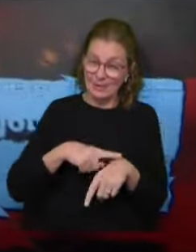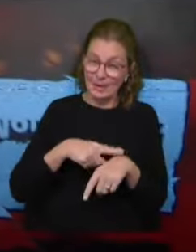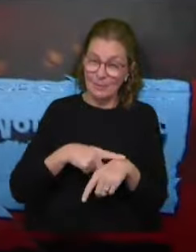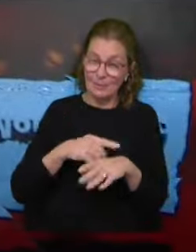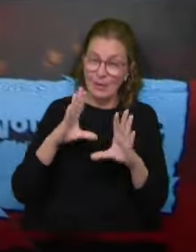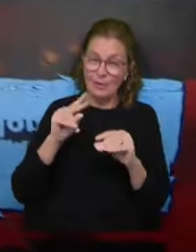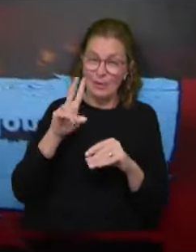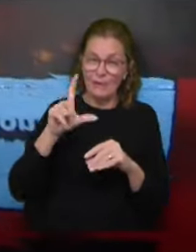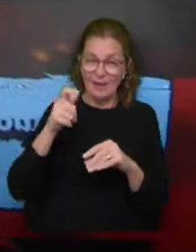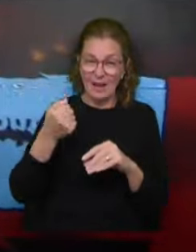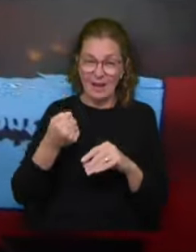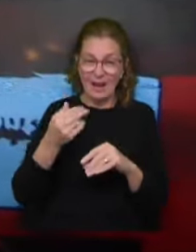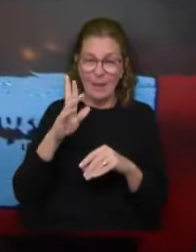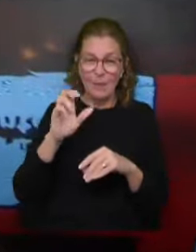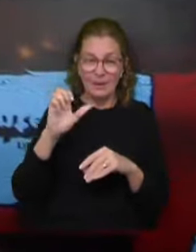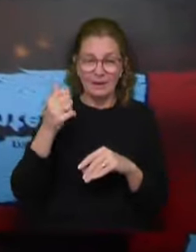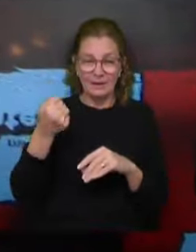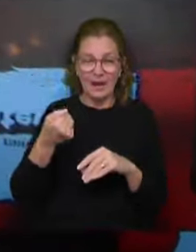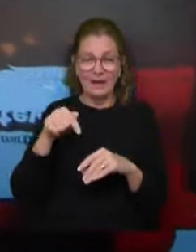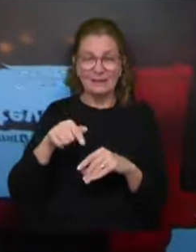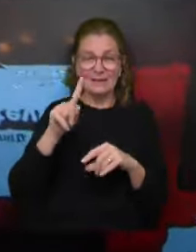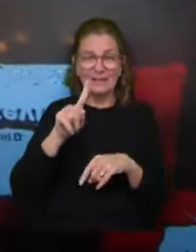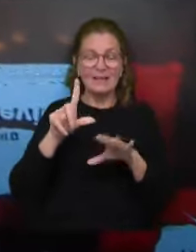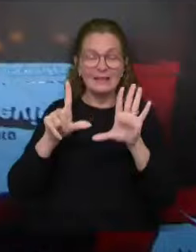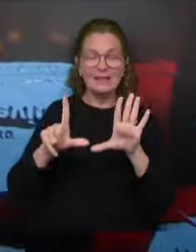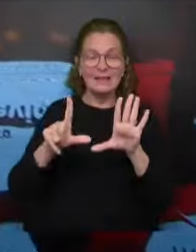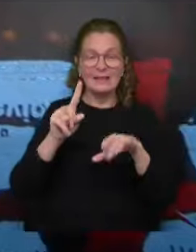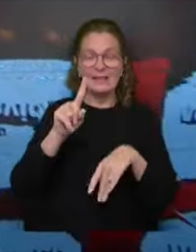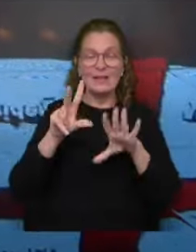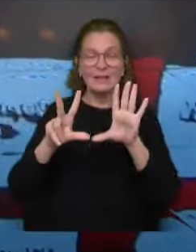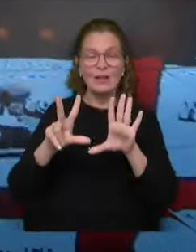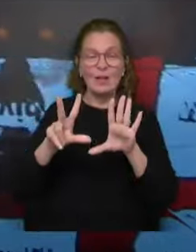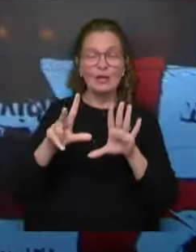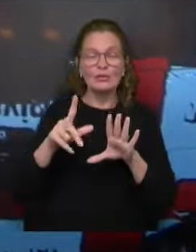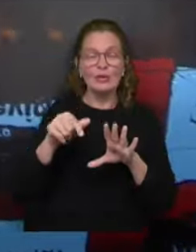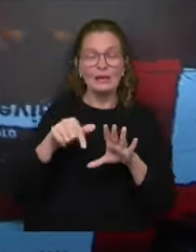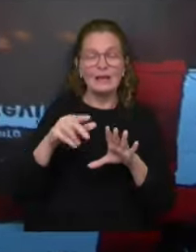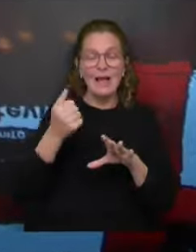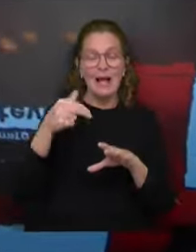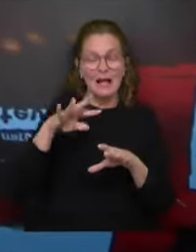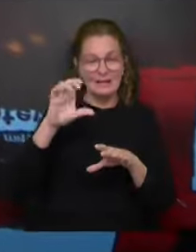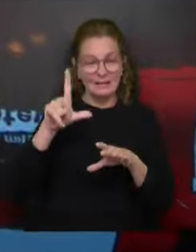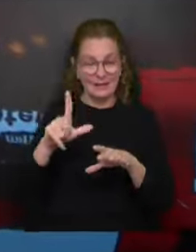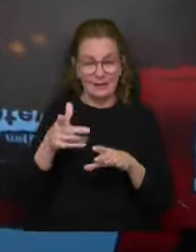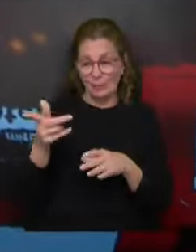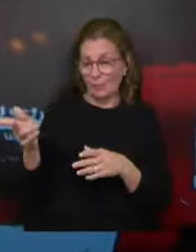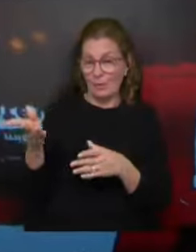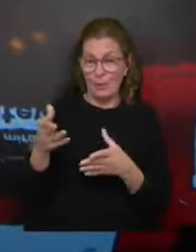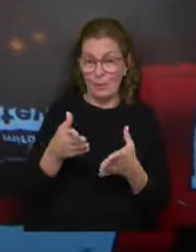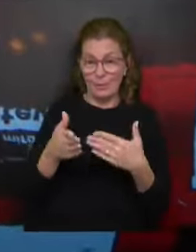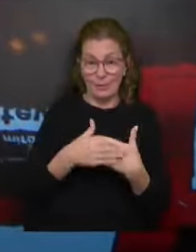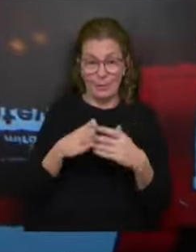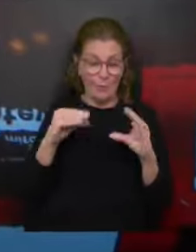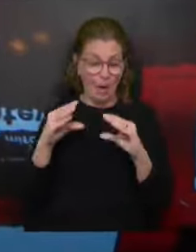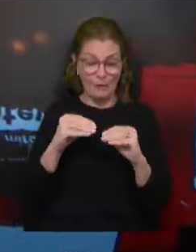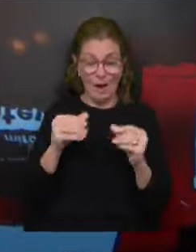de La Vela Puerca, que se va a estar presentando este 17 y 18 en el Antel Arena. Y no voy a decir mucho más porque los tenemos acá y hay que